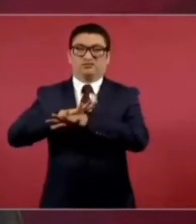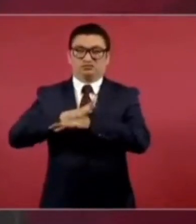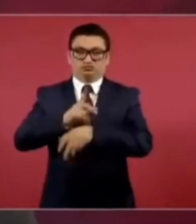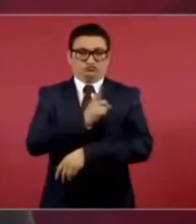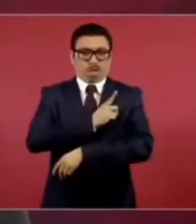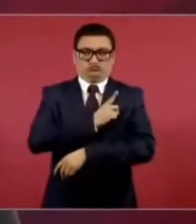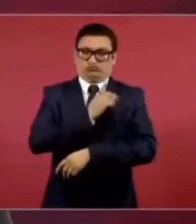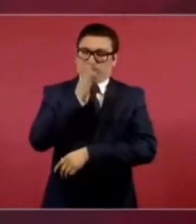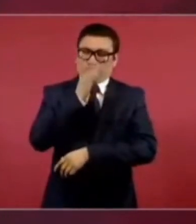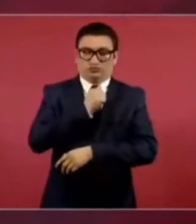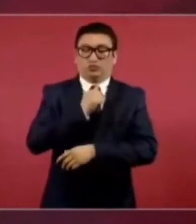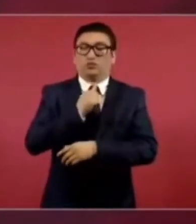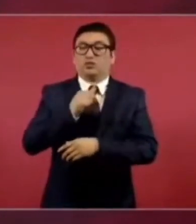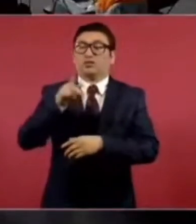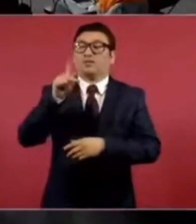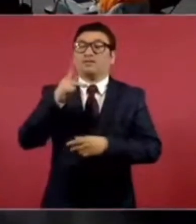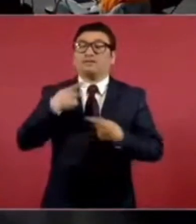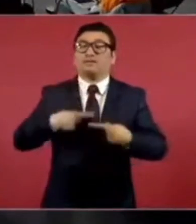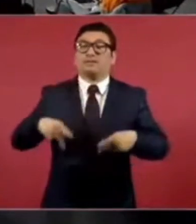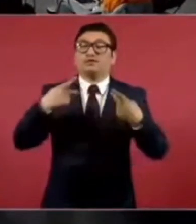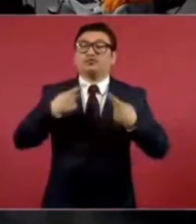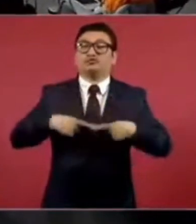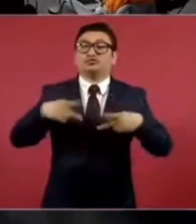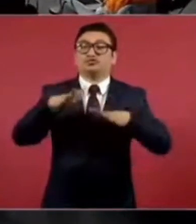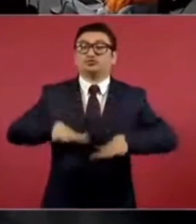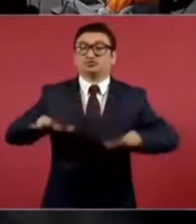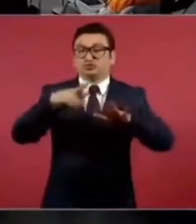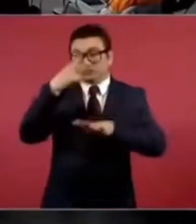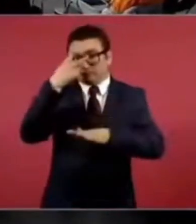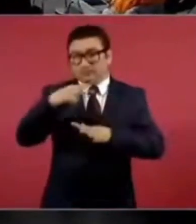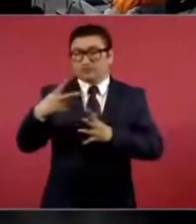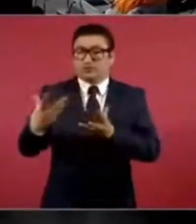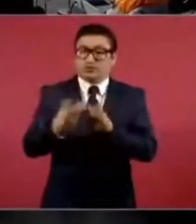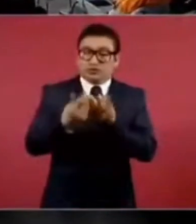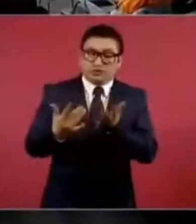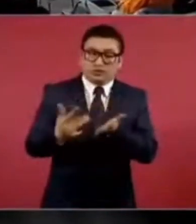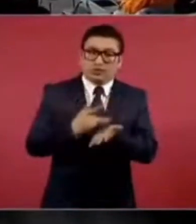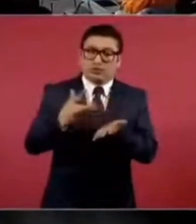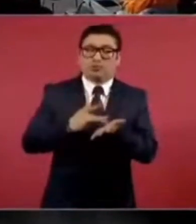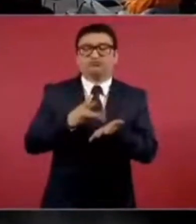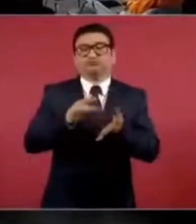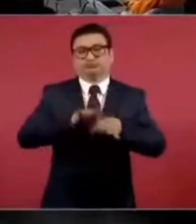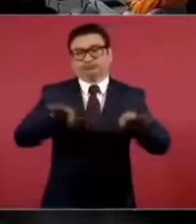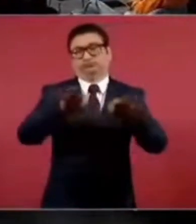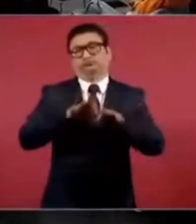O sea, es ingenuo pensar